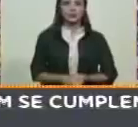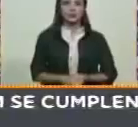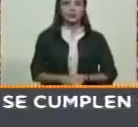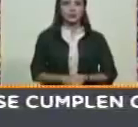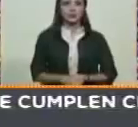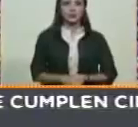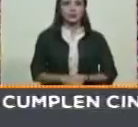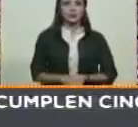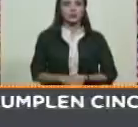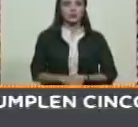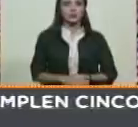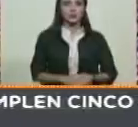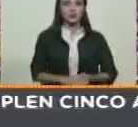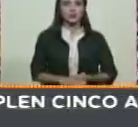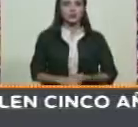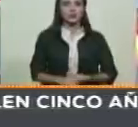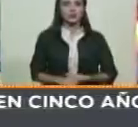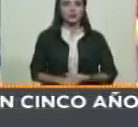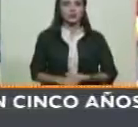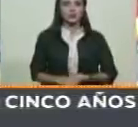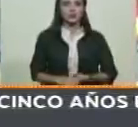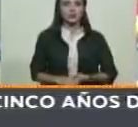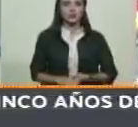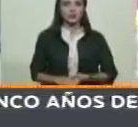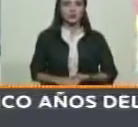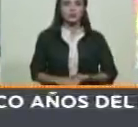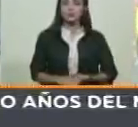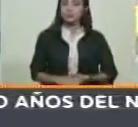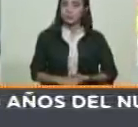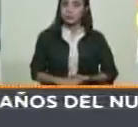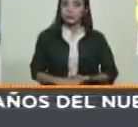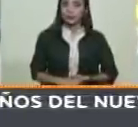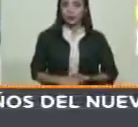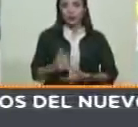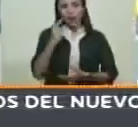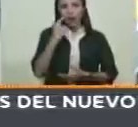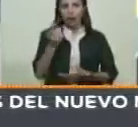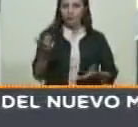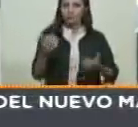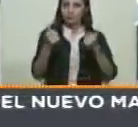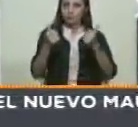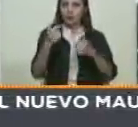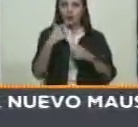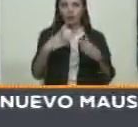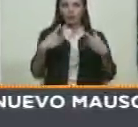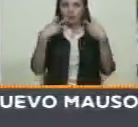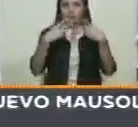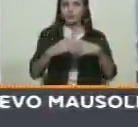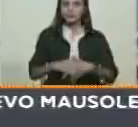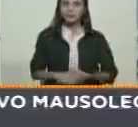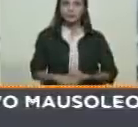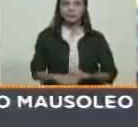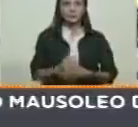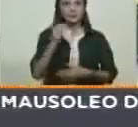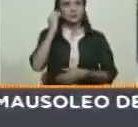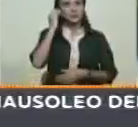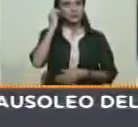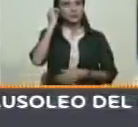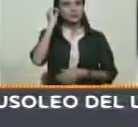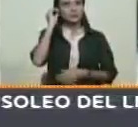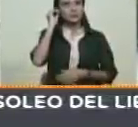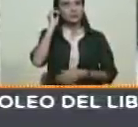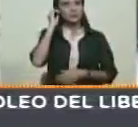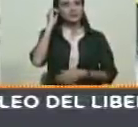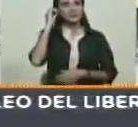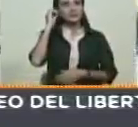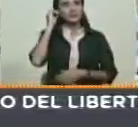quiero que me escuchen dejar tomas y vales como estaba antes como estaba antes